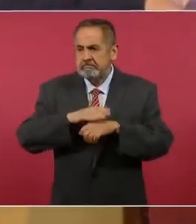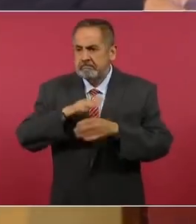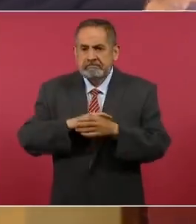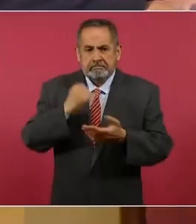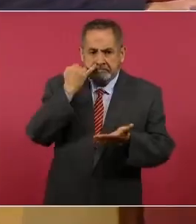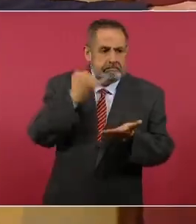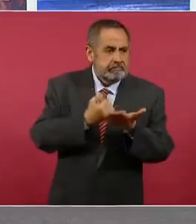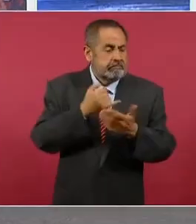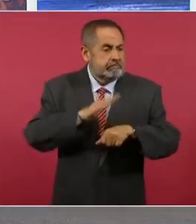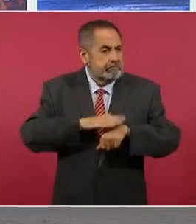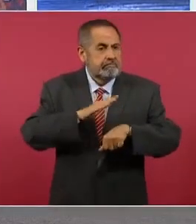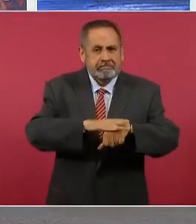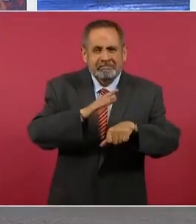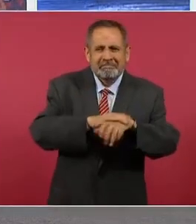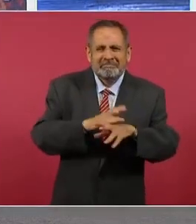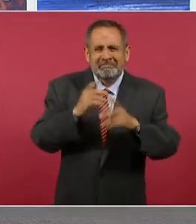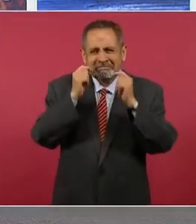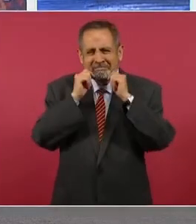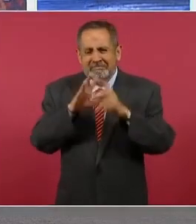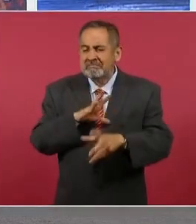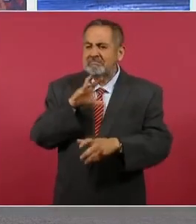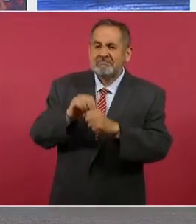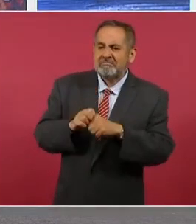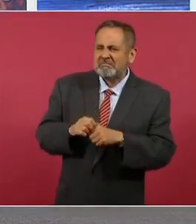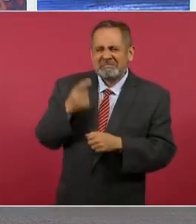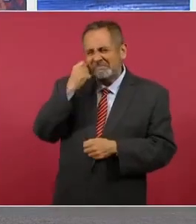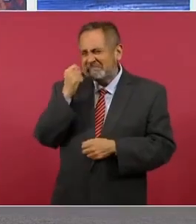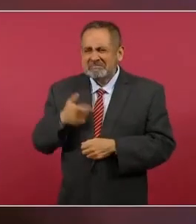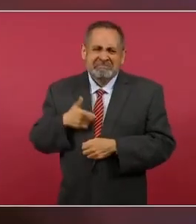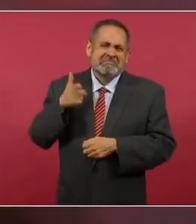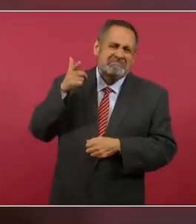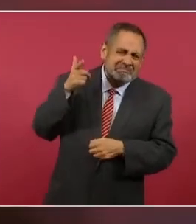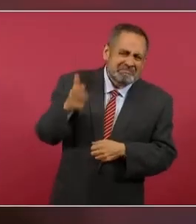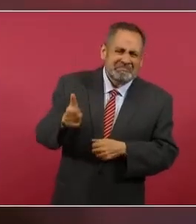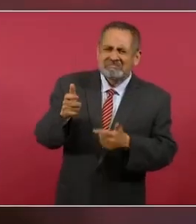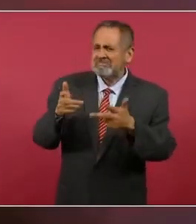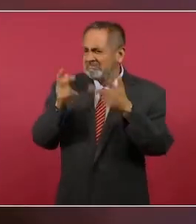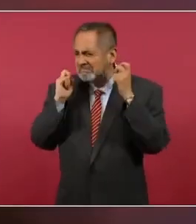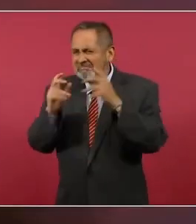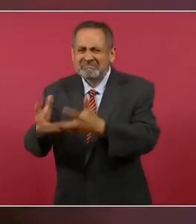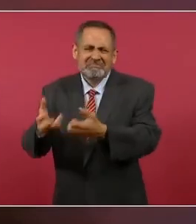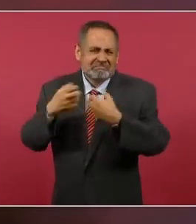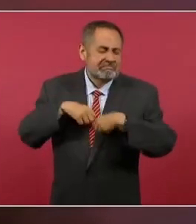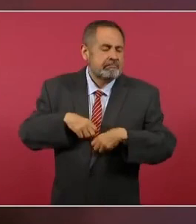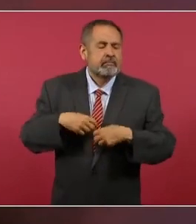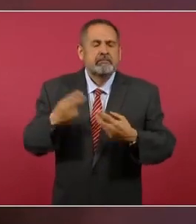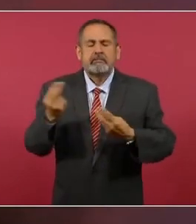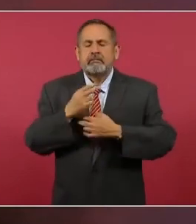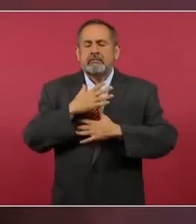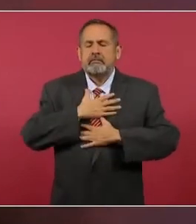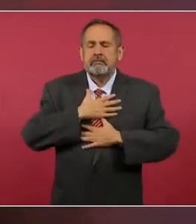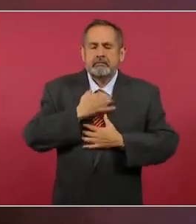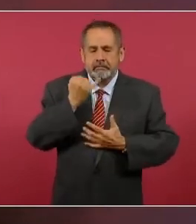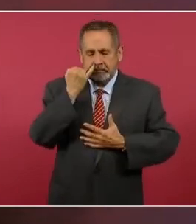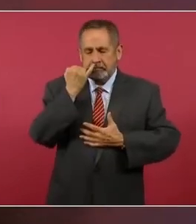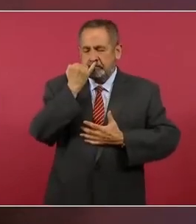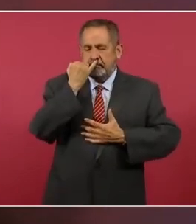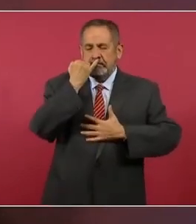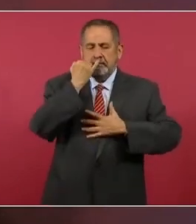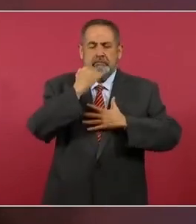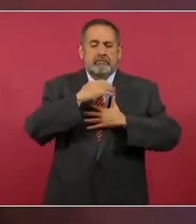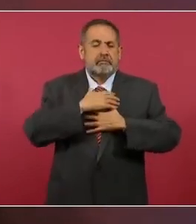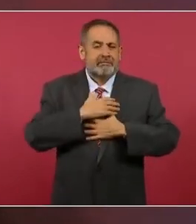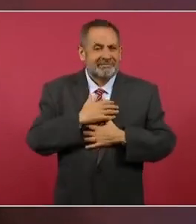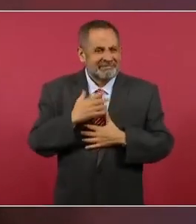droga que puede estar involucrada en el crimen sencillamente por el deseo de consumir la droga, de encontrar la